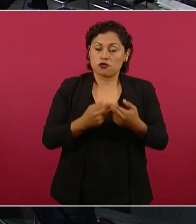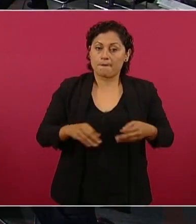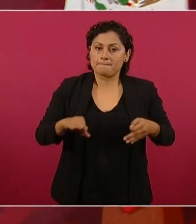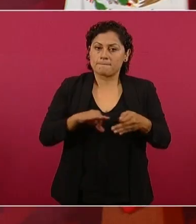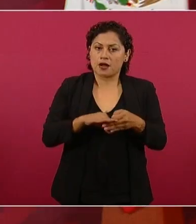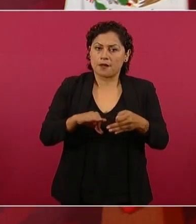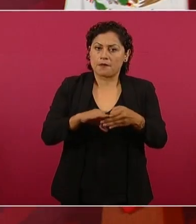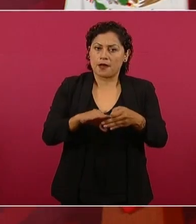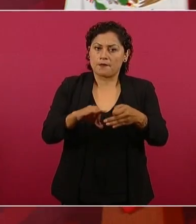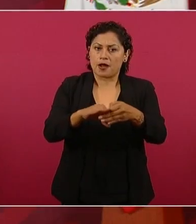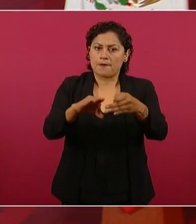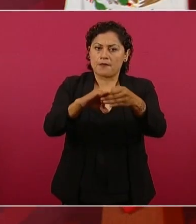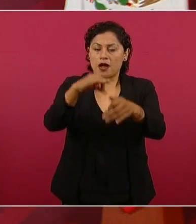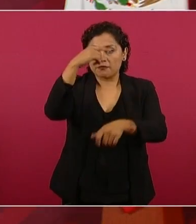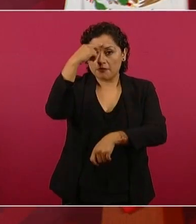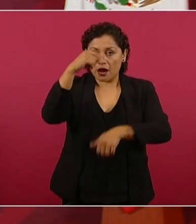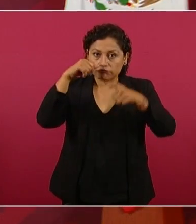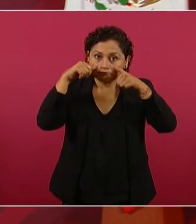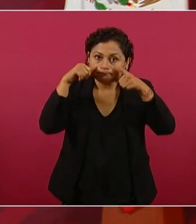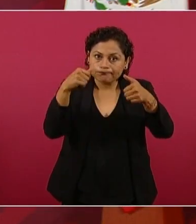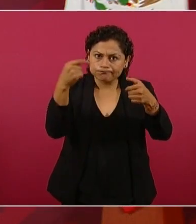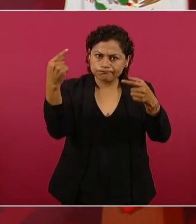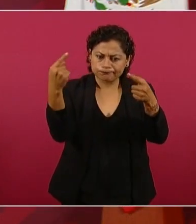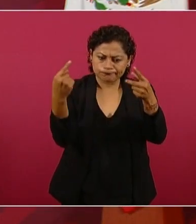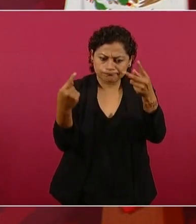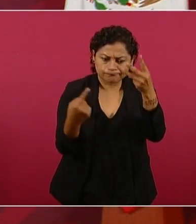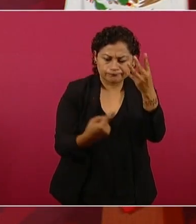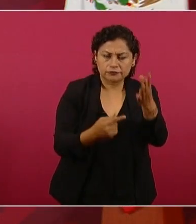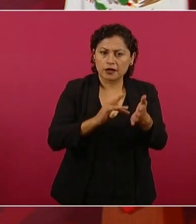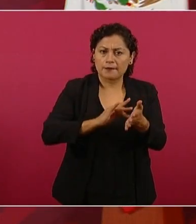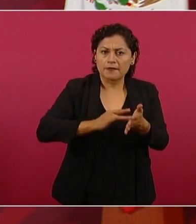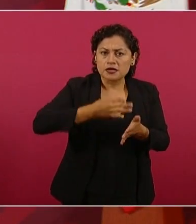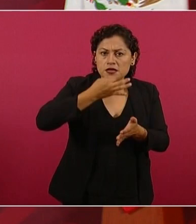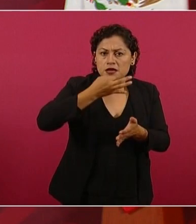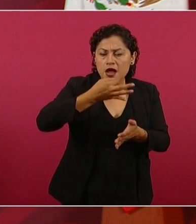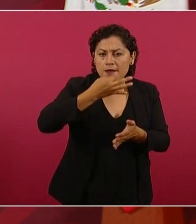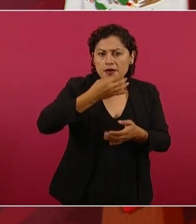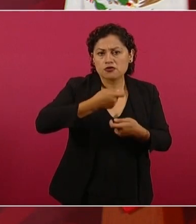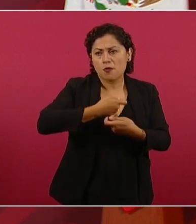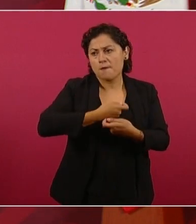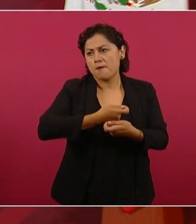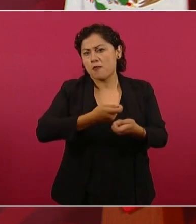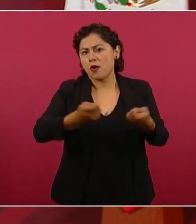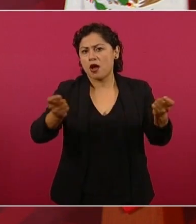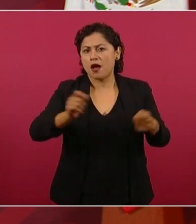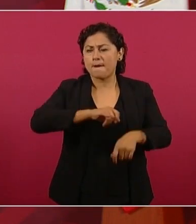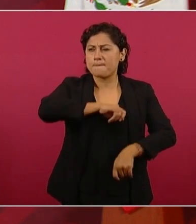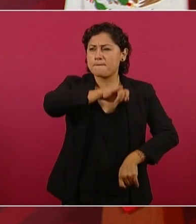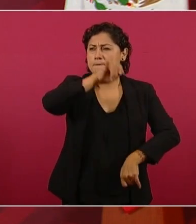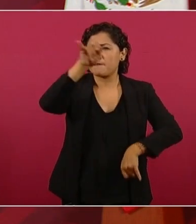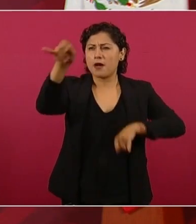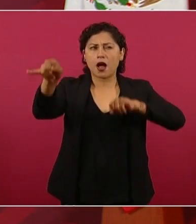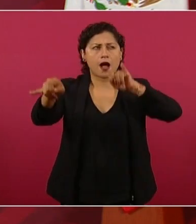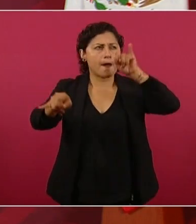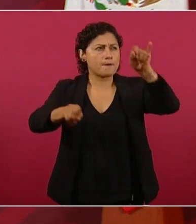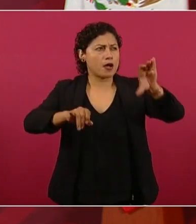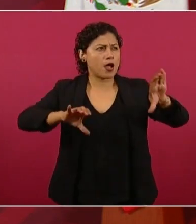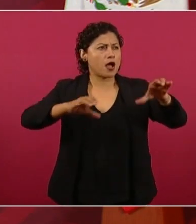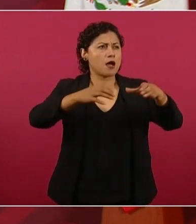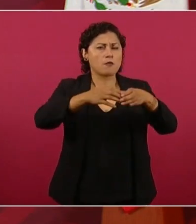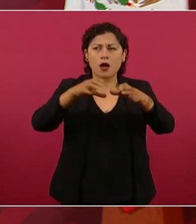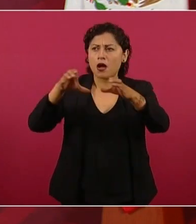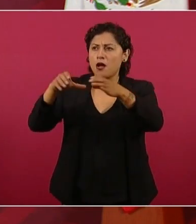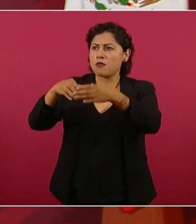este asunto, que no falten los medicamentos, que lleguen las medicinas hasta el más